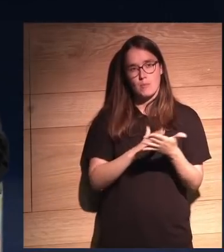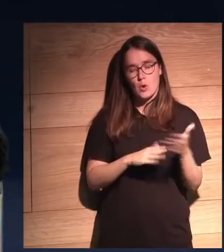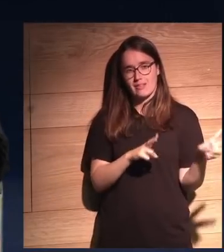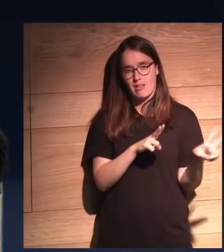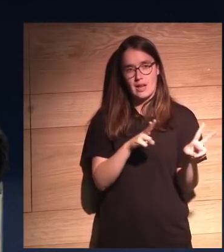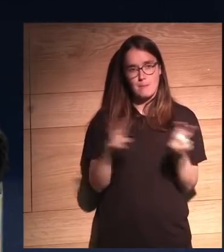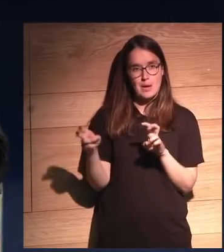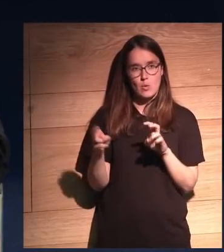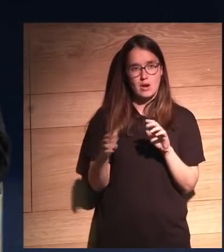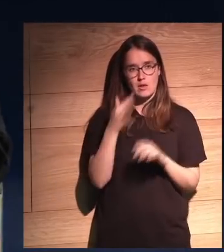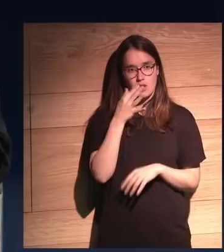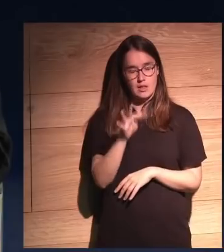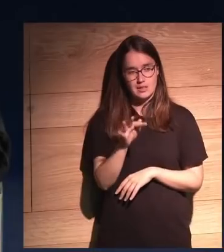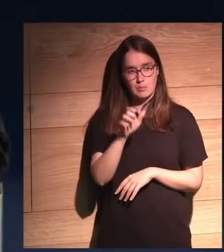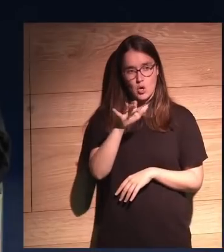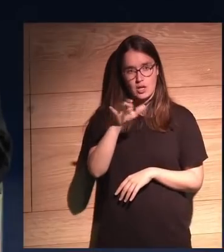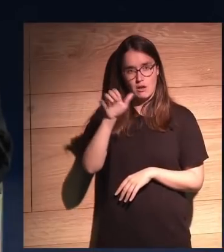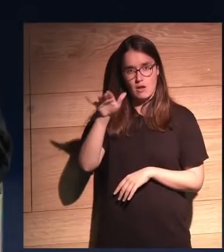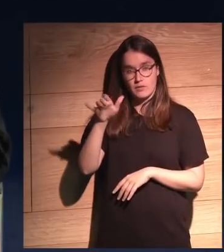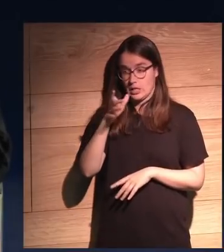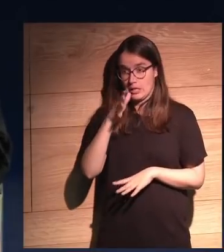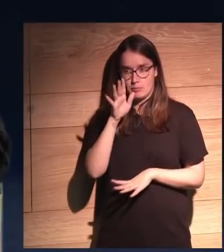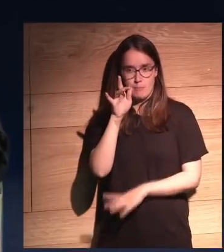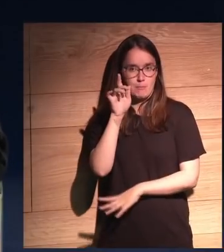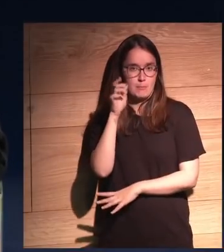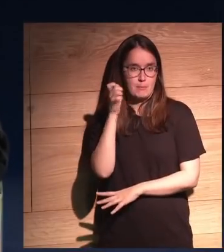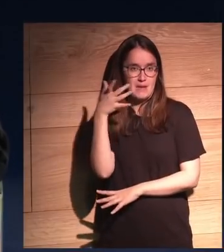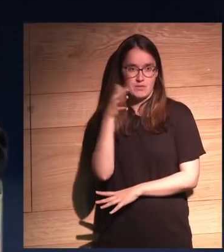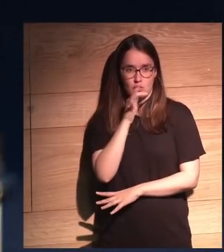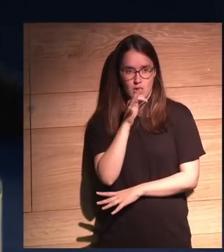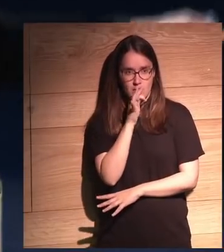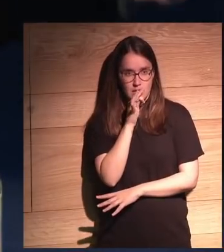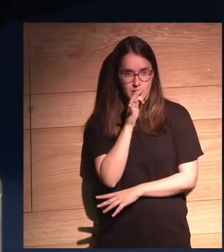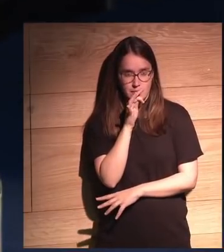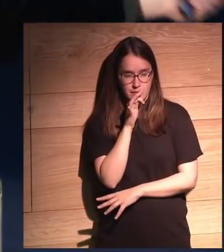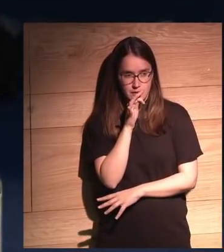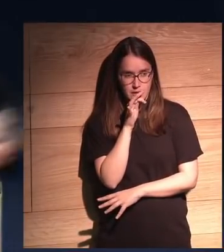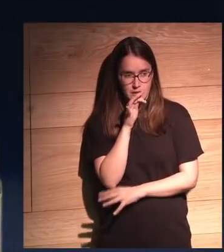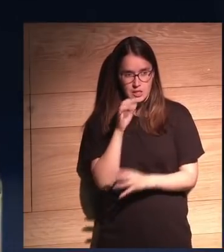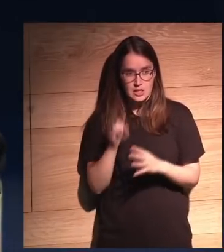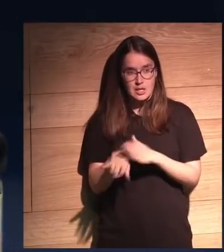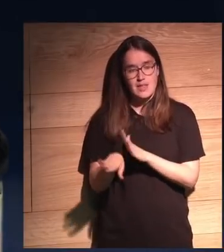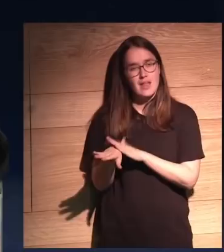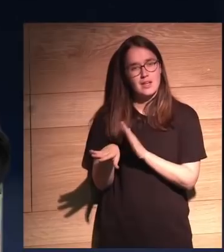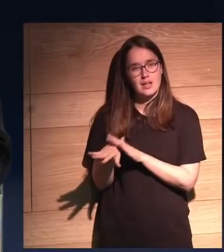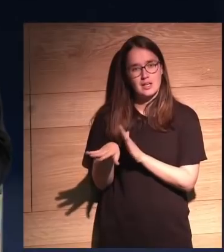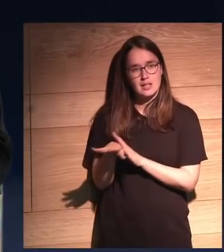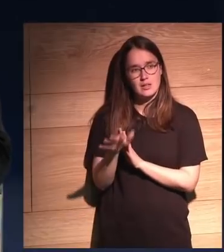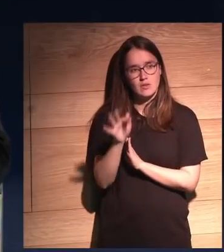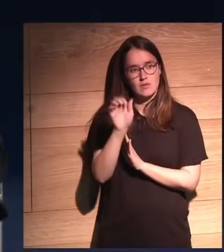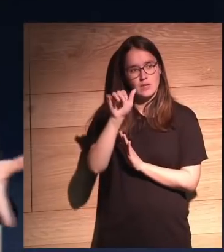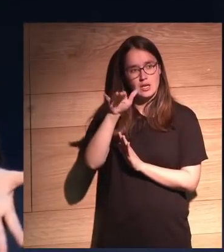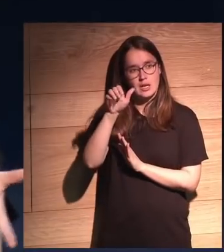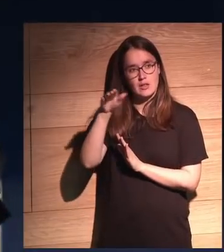vanguardia francesa, Apollinaire, que tampoco había triunfado en 1908, y la que está a la derecha es